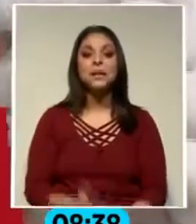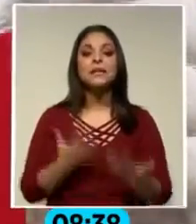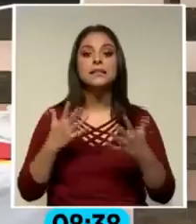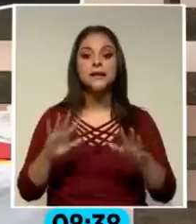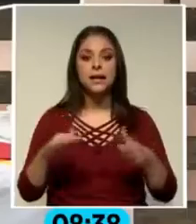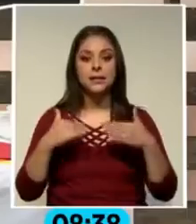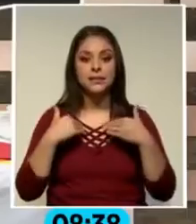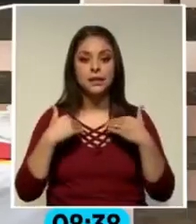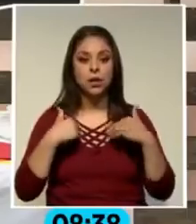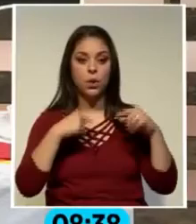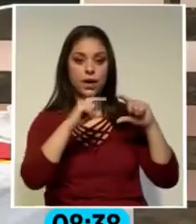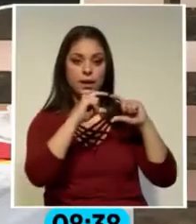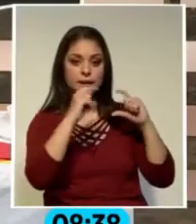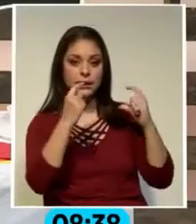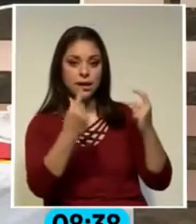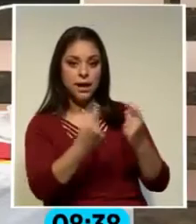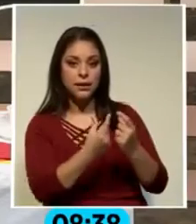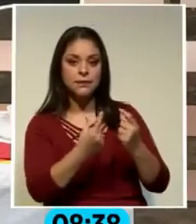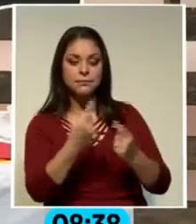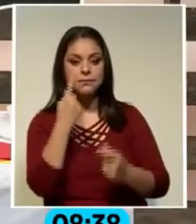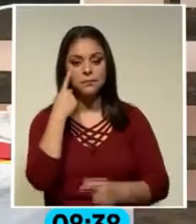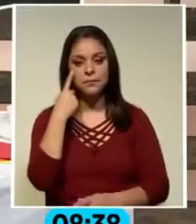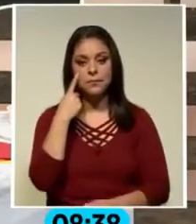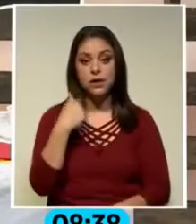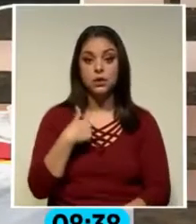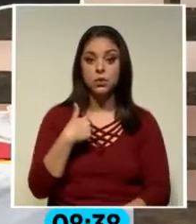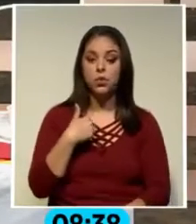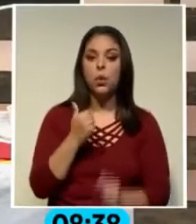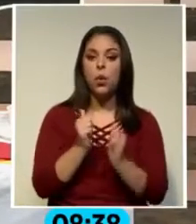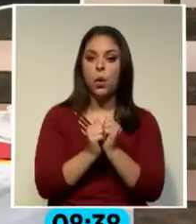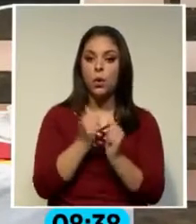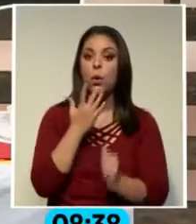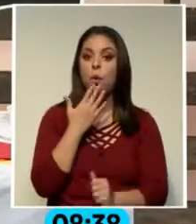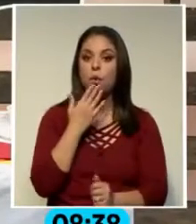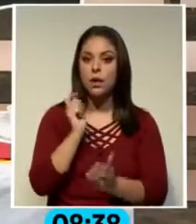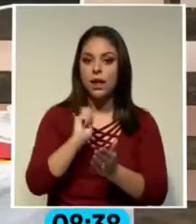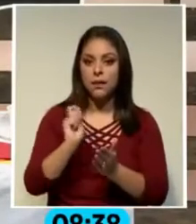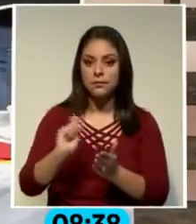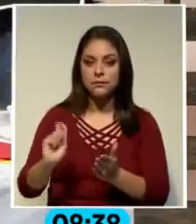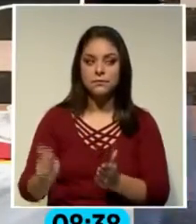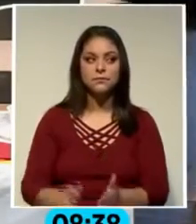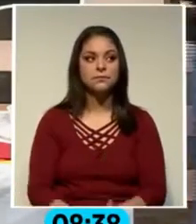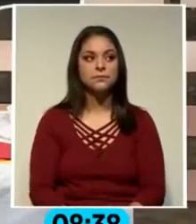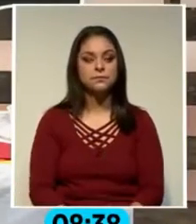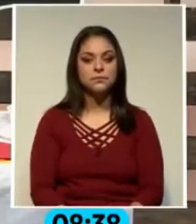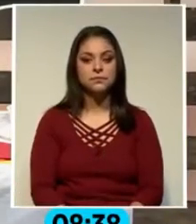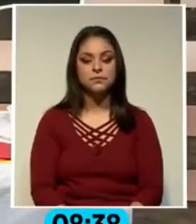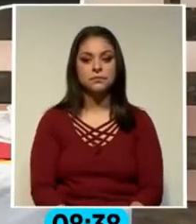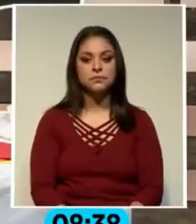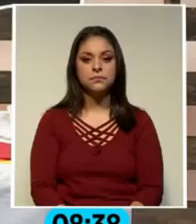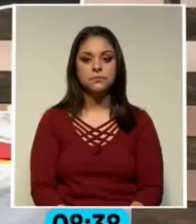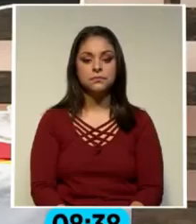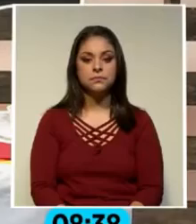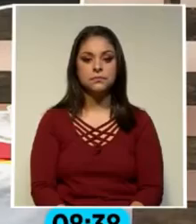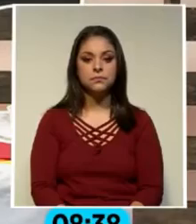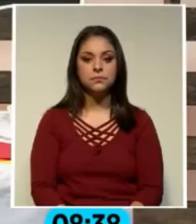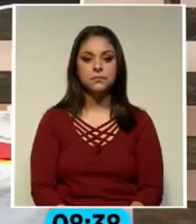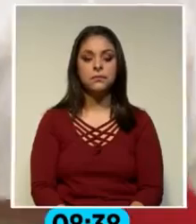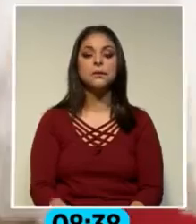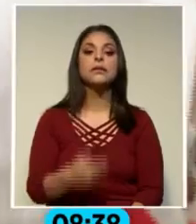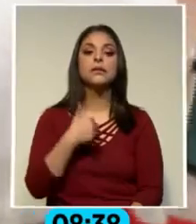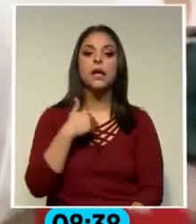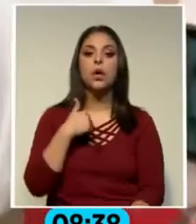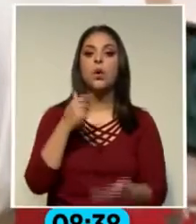colorear. Entonces, aquí tengo lápiz de color y tengo... Voy a ir a recoger la servilleta, niña Ley, un momentito. Aquí tengo... Muchas gracias, don lápiz de color y